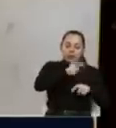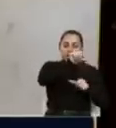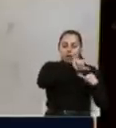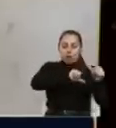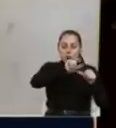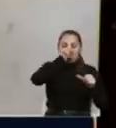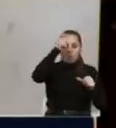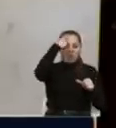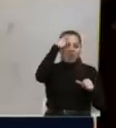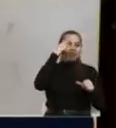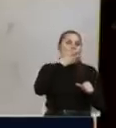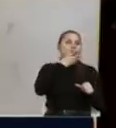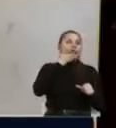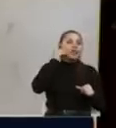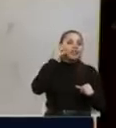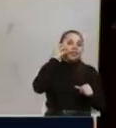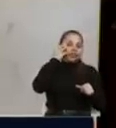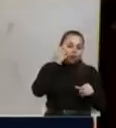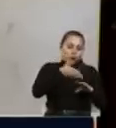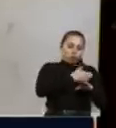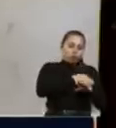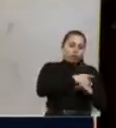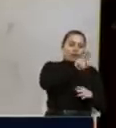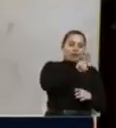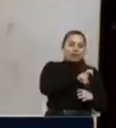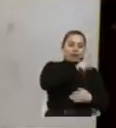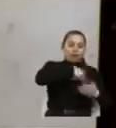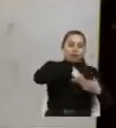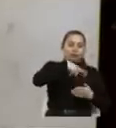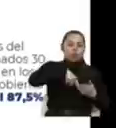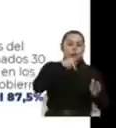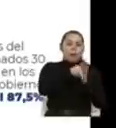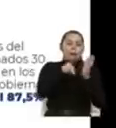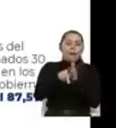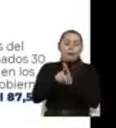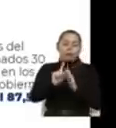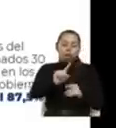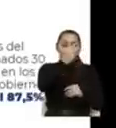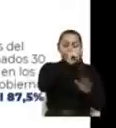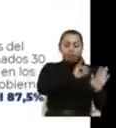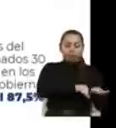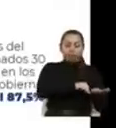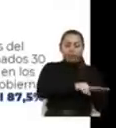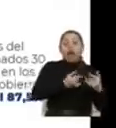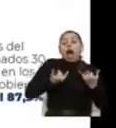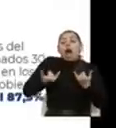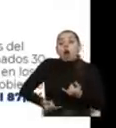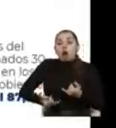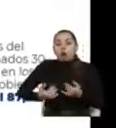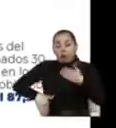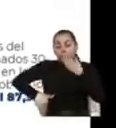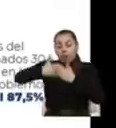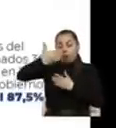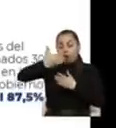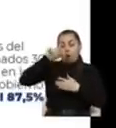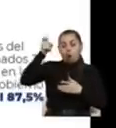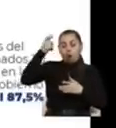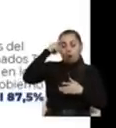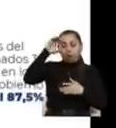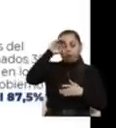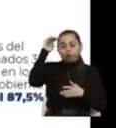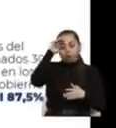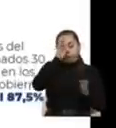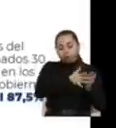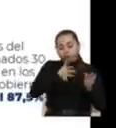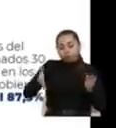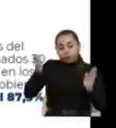que fueron asesinados 30 firmantes, en los primeros 7 meses de este gobierno ha habido 16,